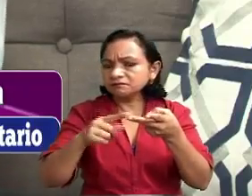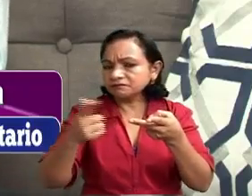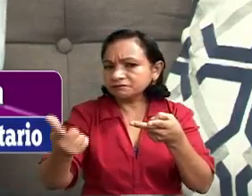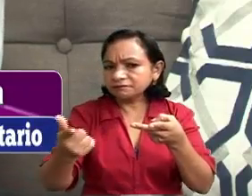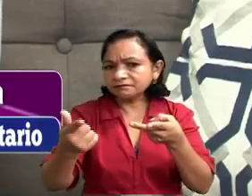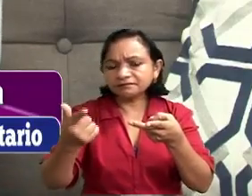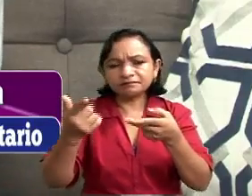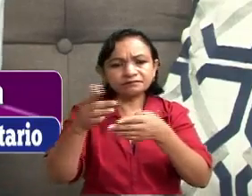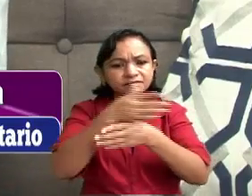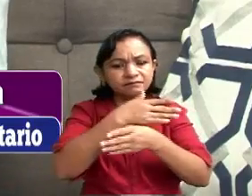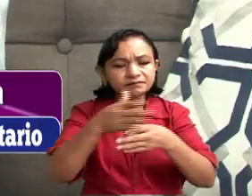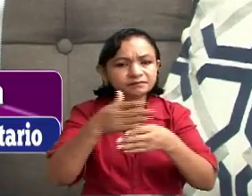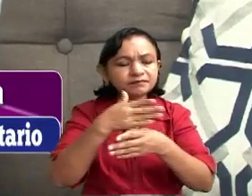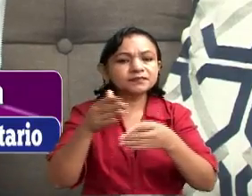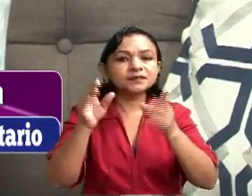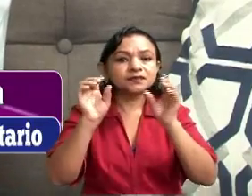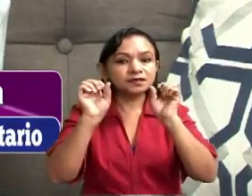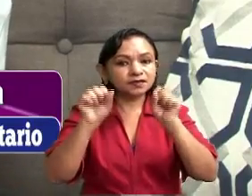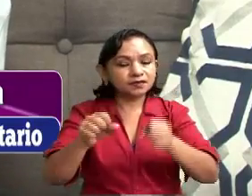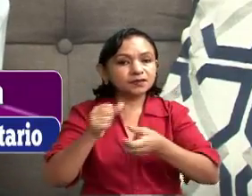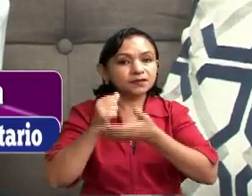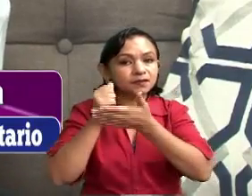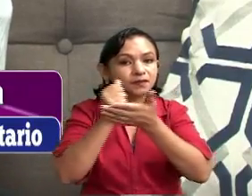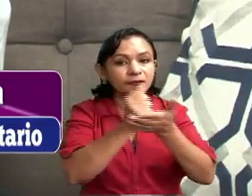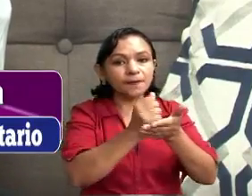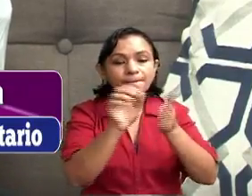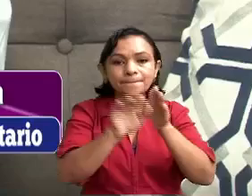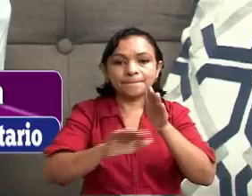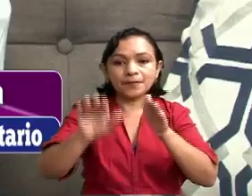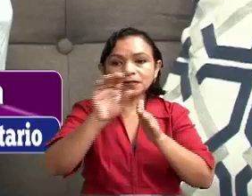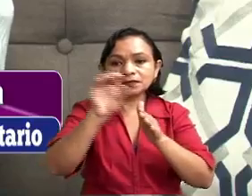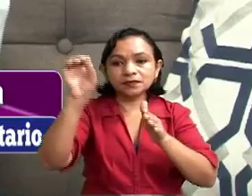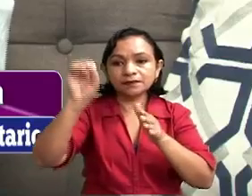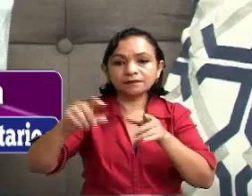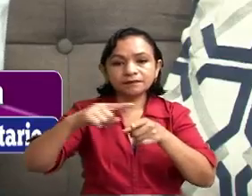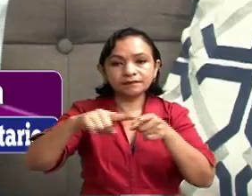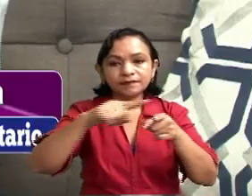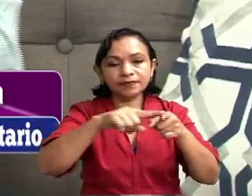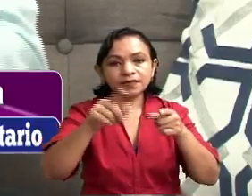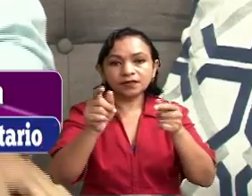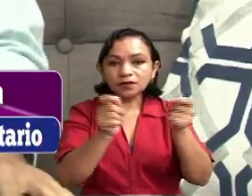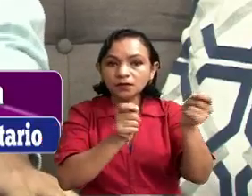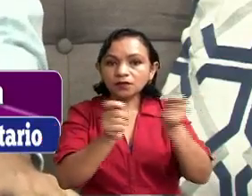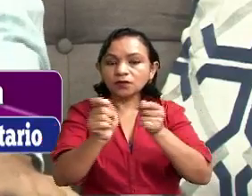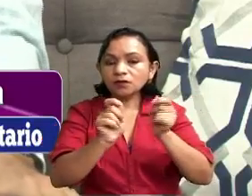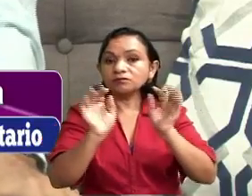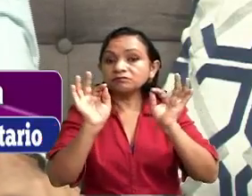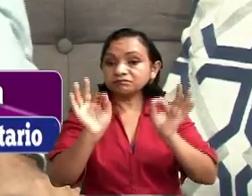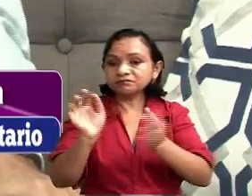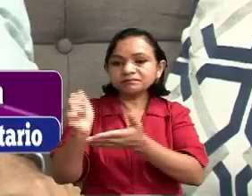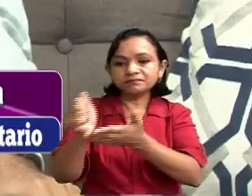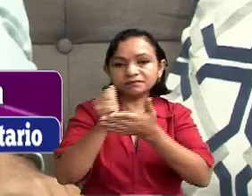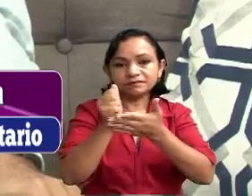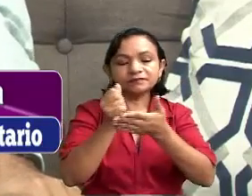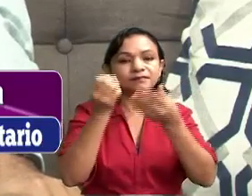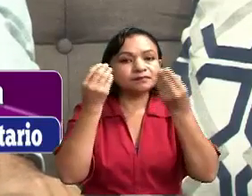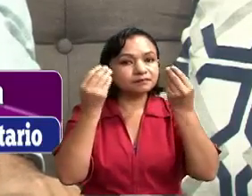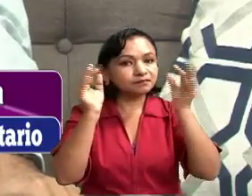impuestos selectivos de consumo también, pero sobre todo el impuesto sobre la renta, con el ajuste que se hizo, ha venido